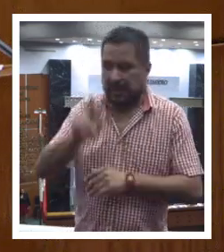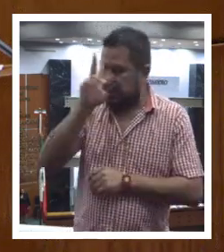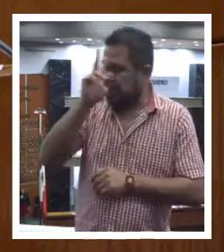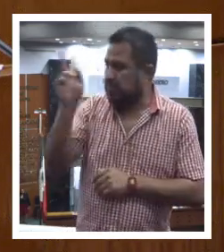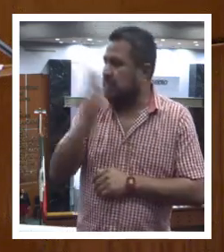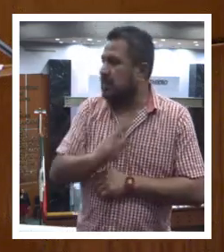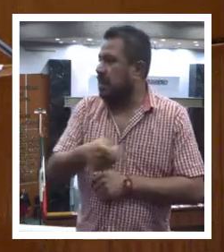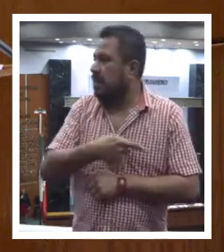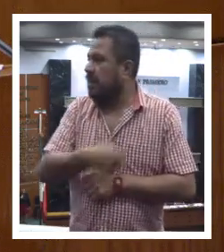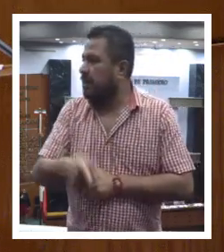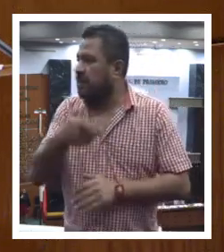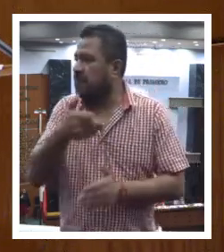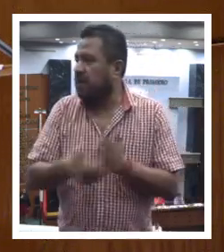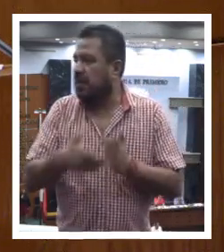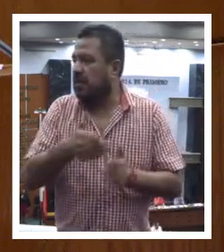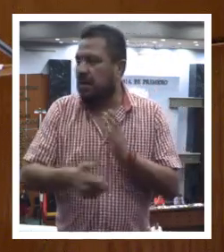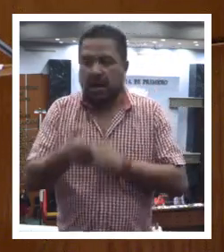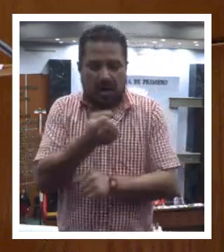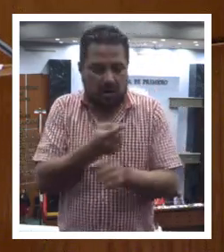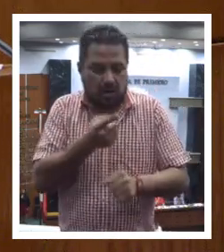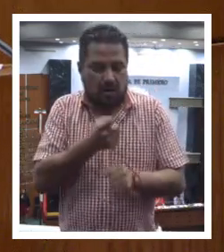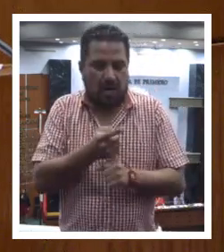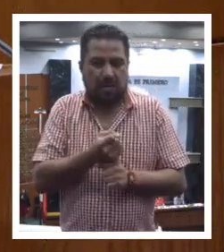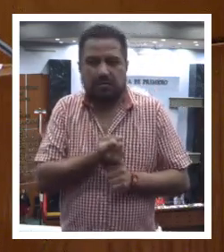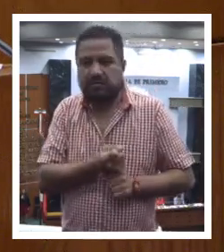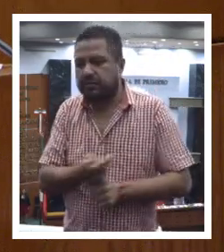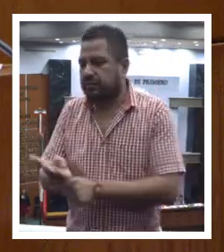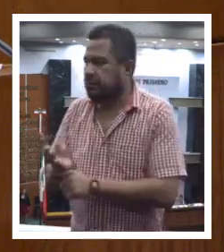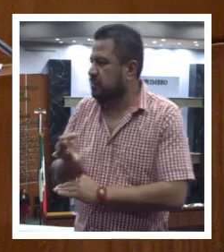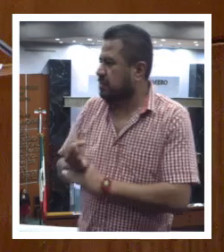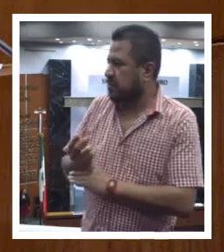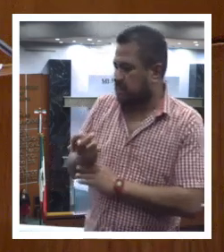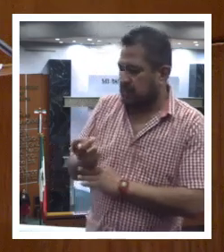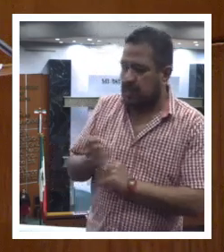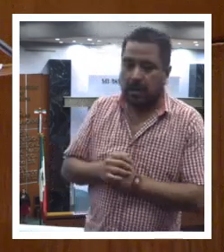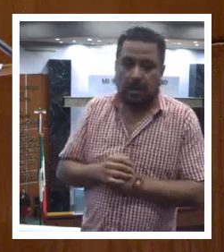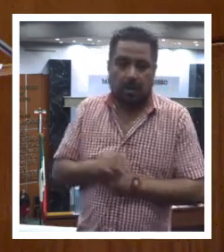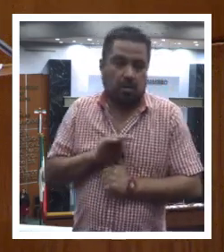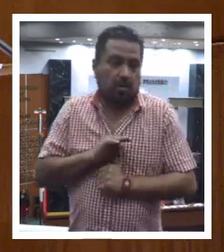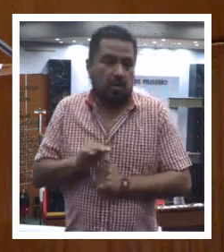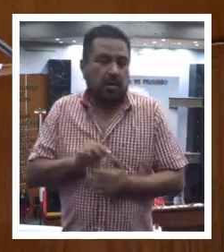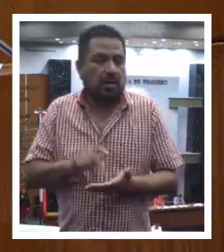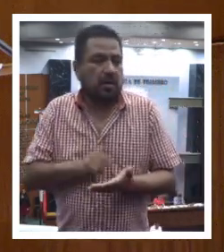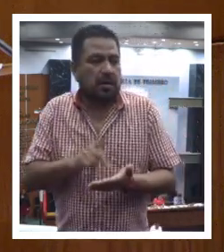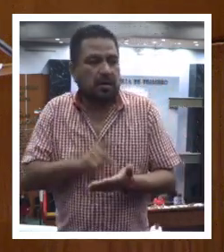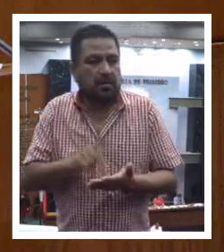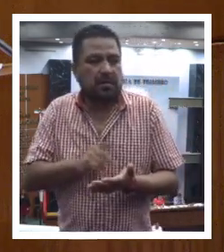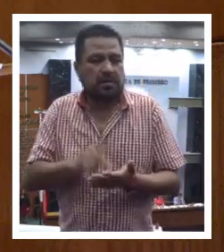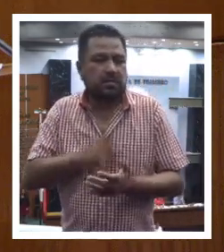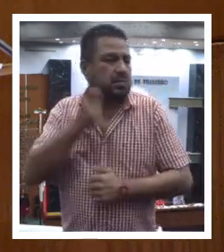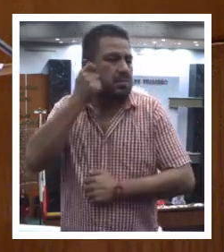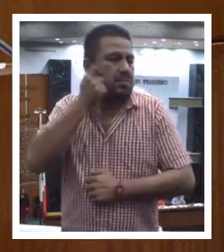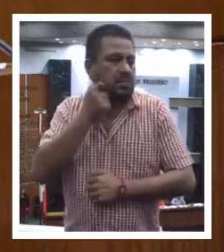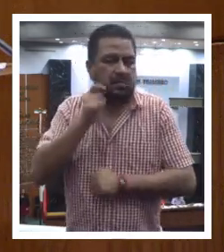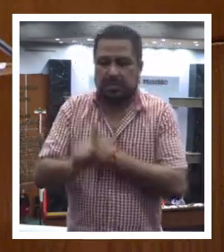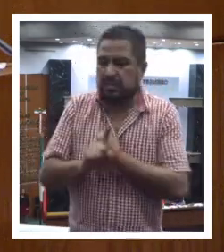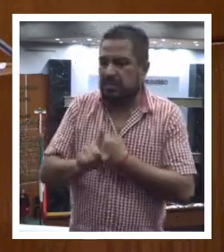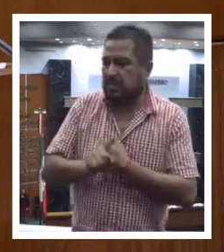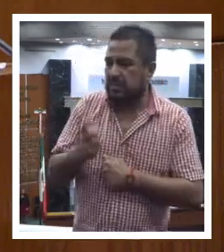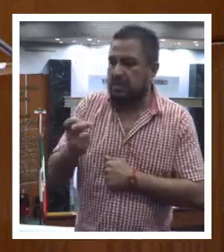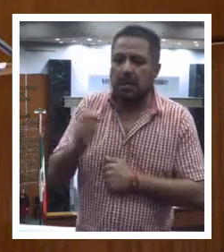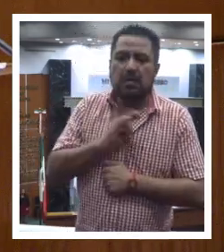marginación y la falta de oportunidades para muchas de ellas. Podrán repetir que en Guerrero esta problemática